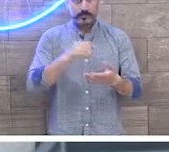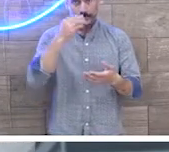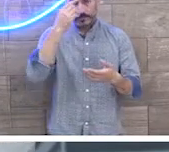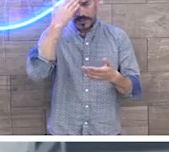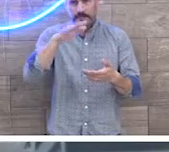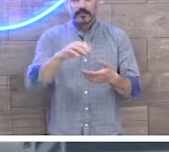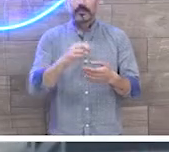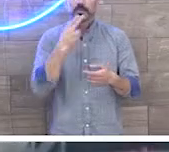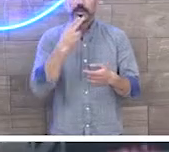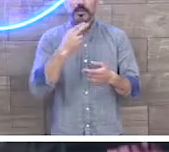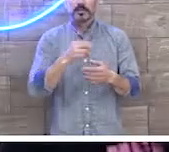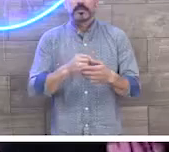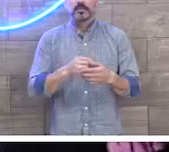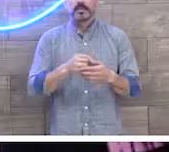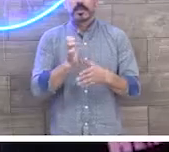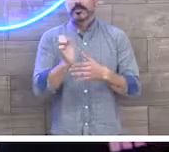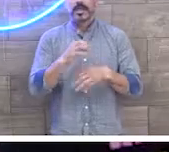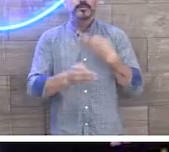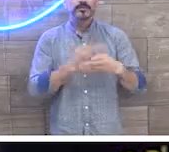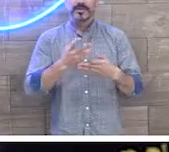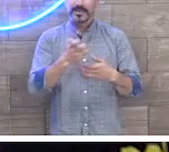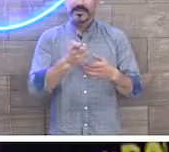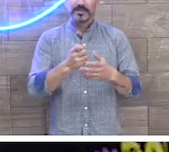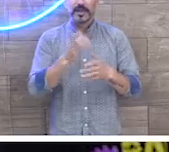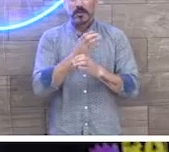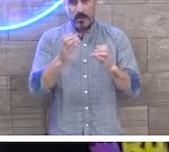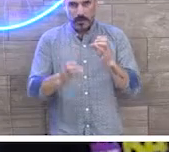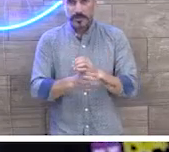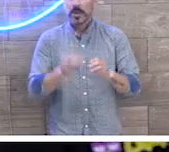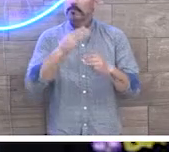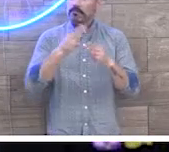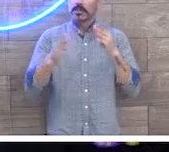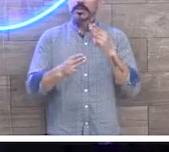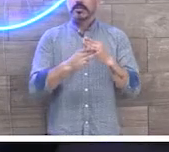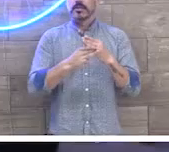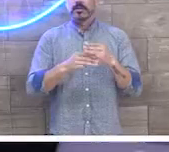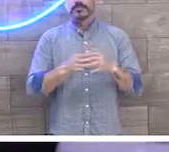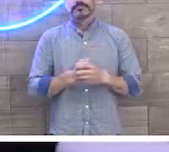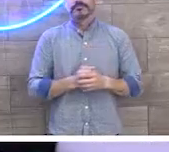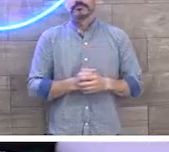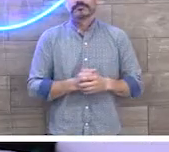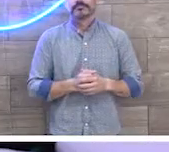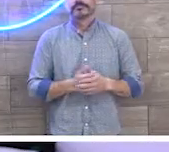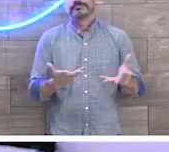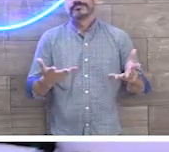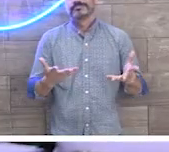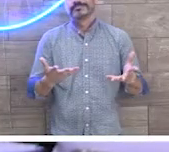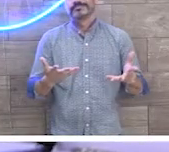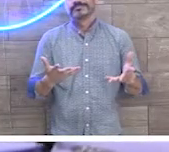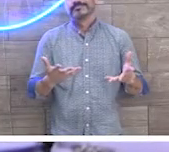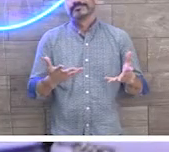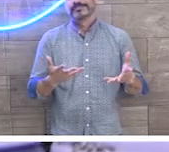¿no? No, lo maneja el terapeuta o el maestro de grupo o la escuela en general, y medio la